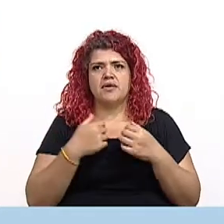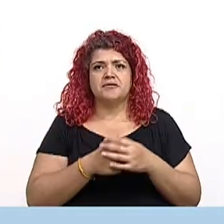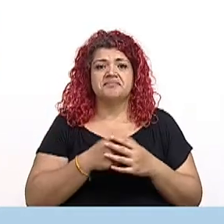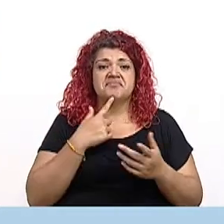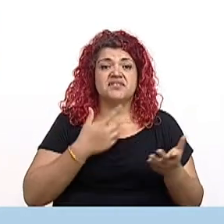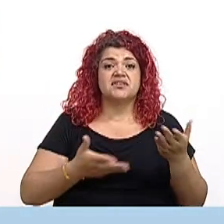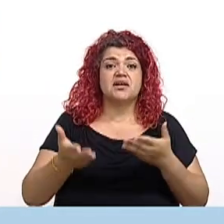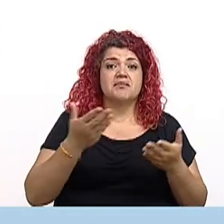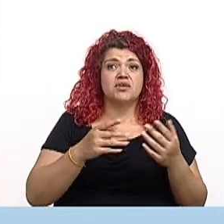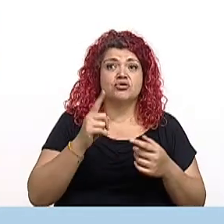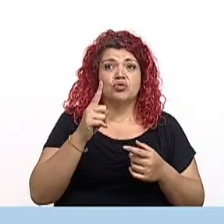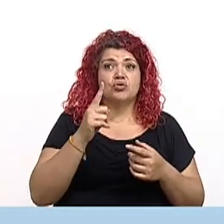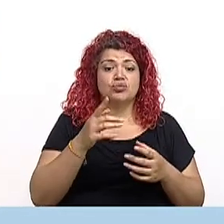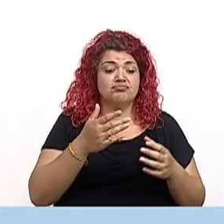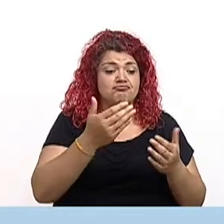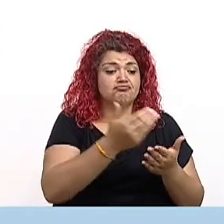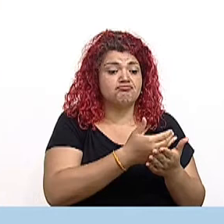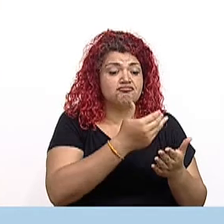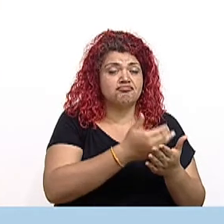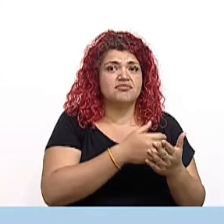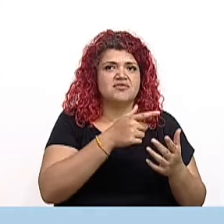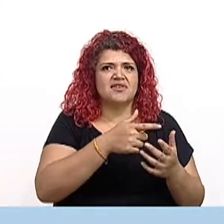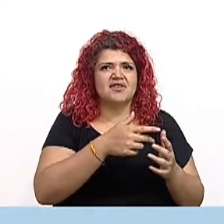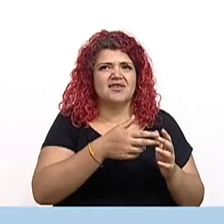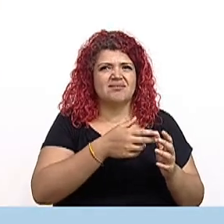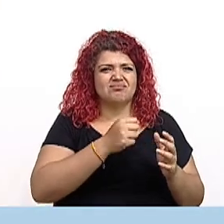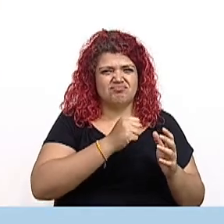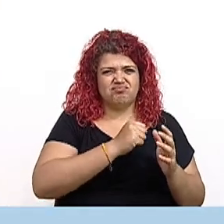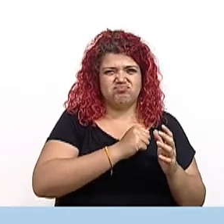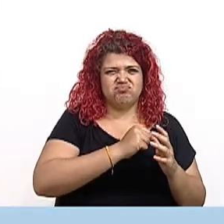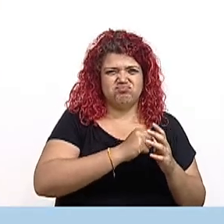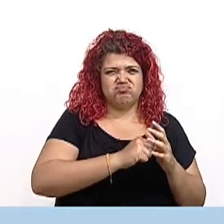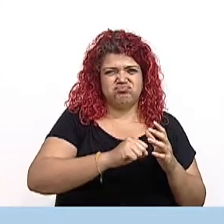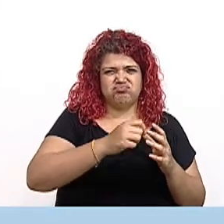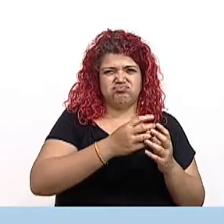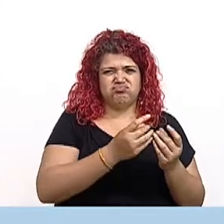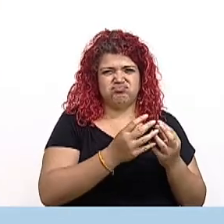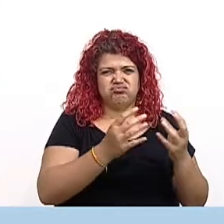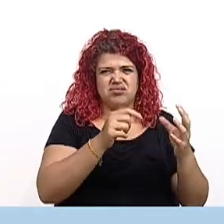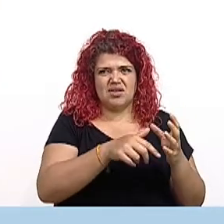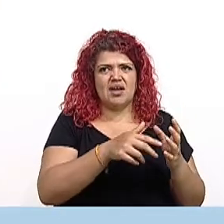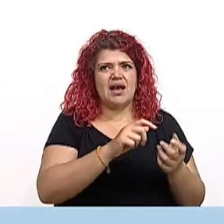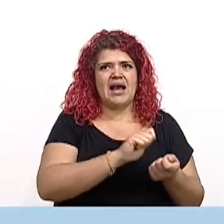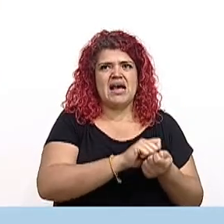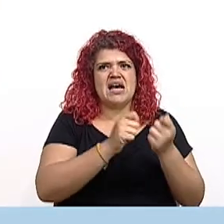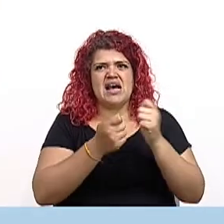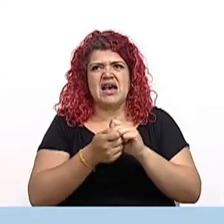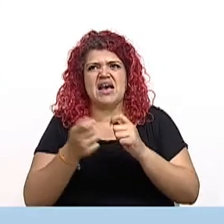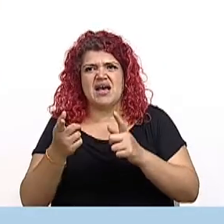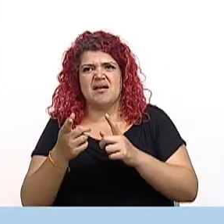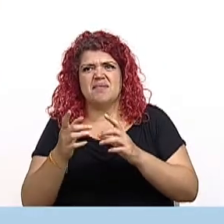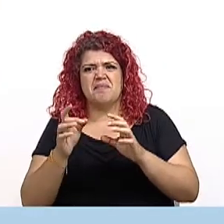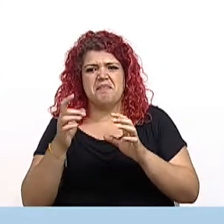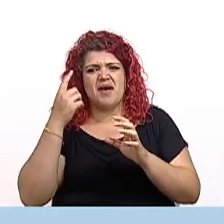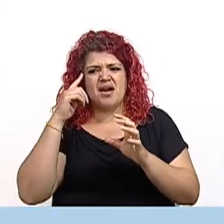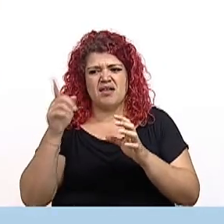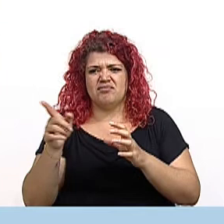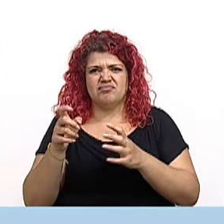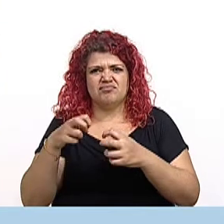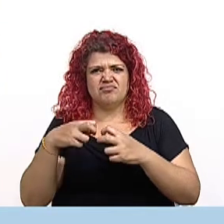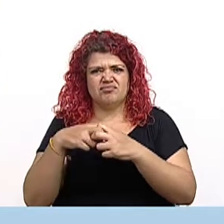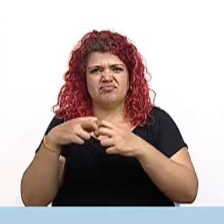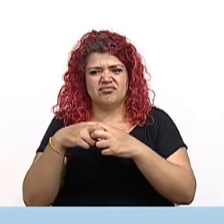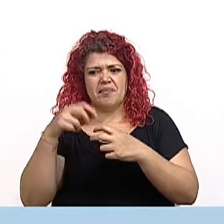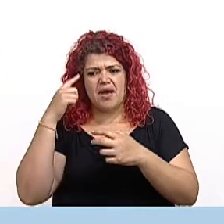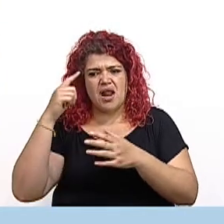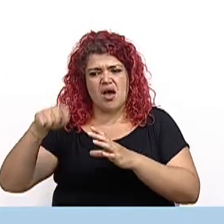de colector de gases a un biodigestor que nos puede significar una ayuda en energía para cocinar y para desarrollar